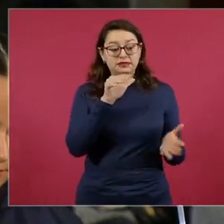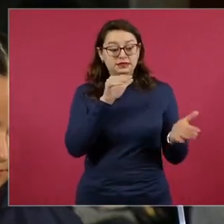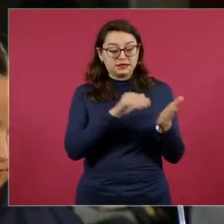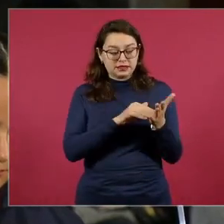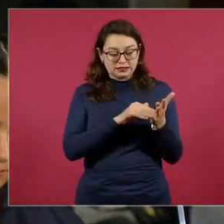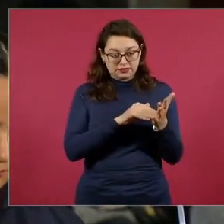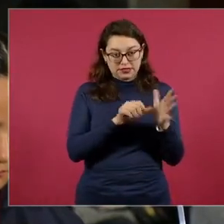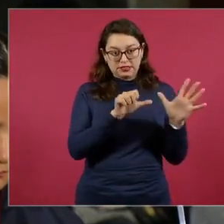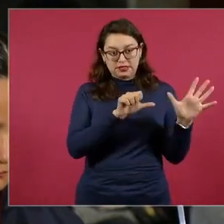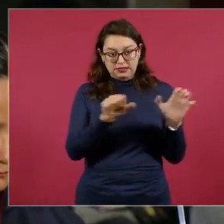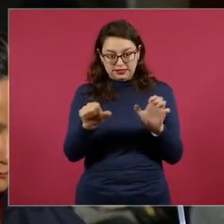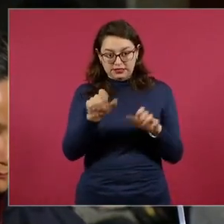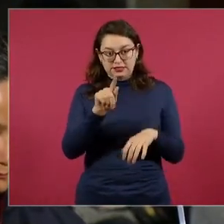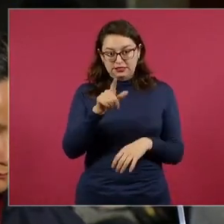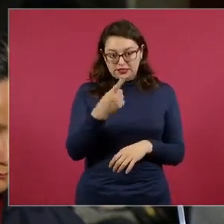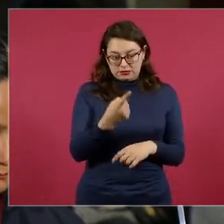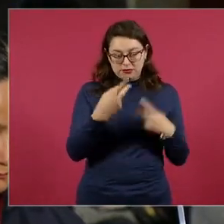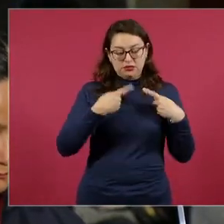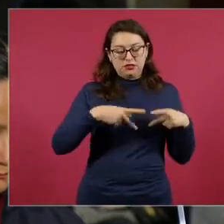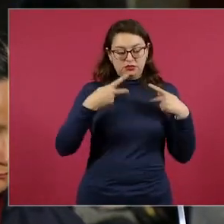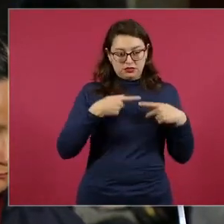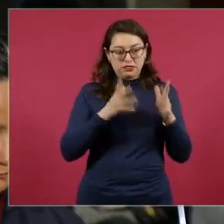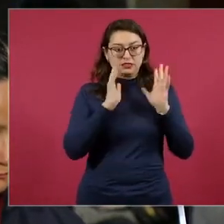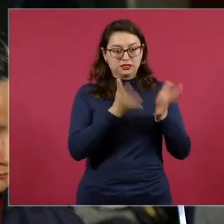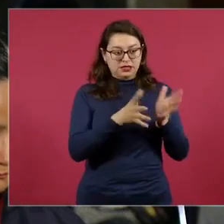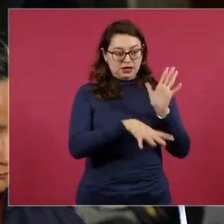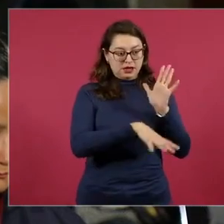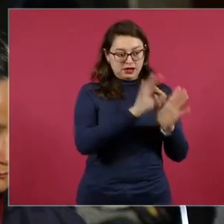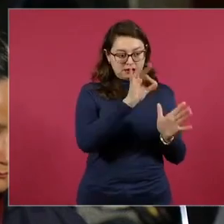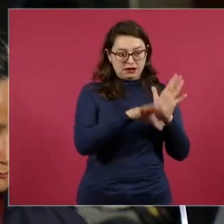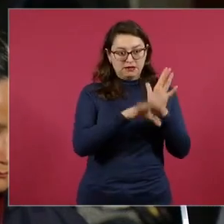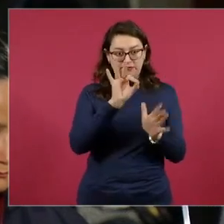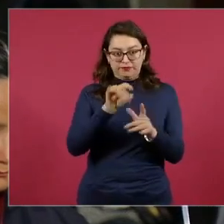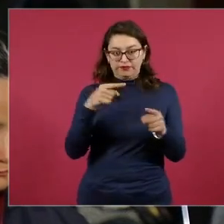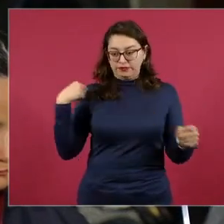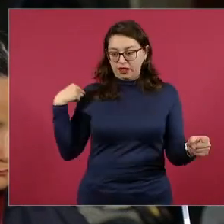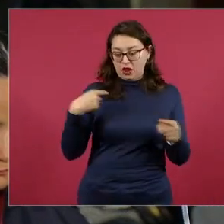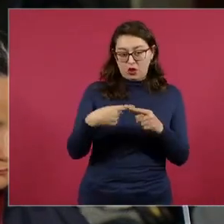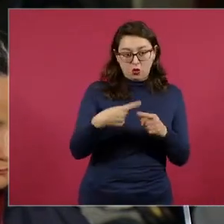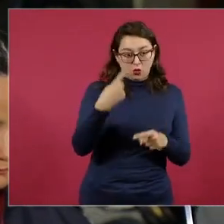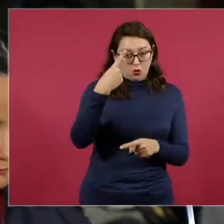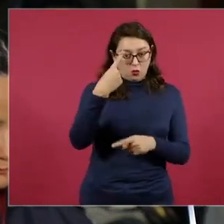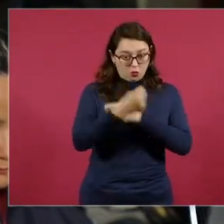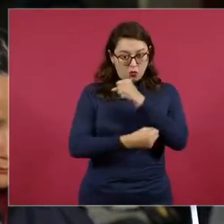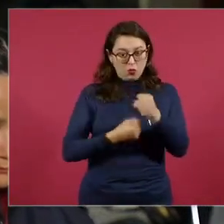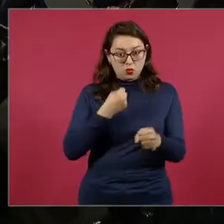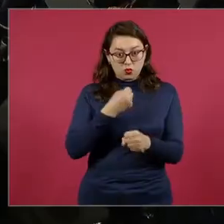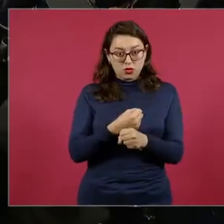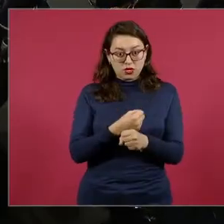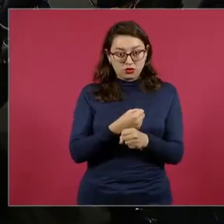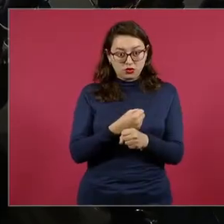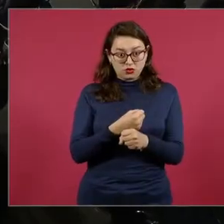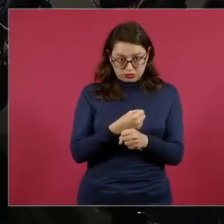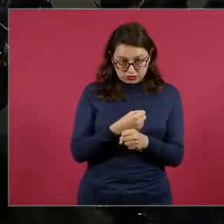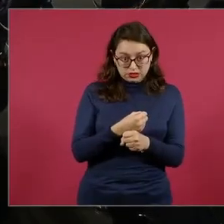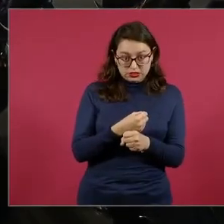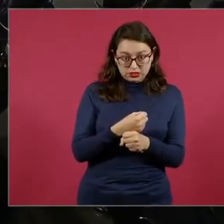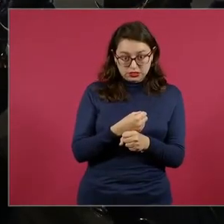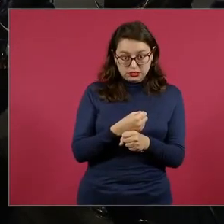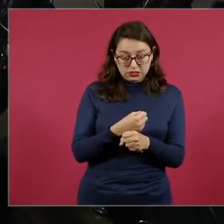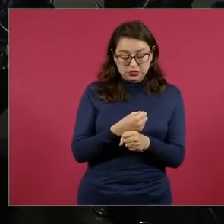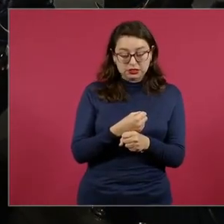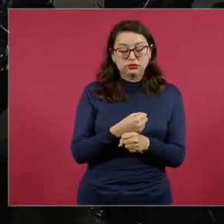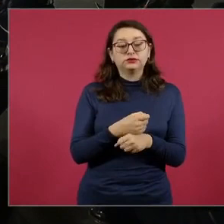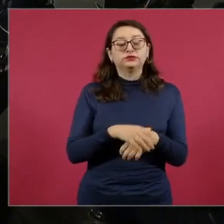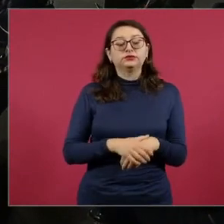16,681 personas localizadas. Entiendo que es en lo que va de este año, ¿sí?